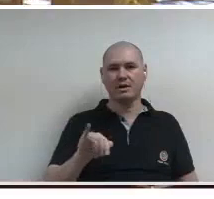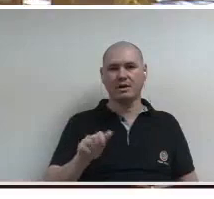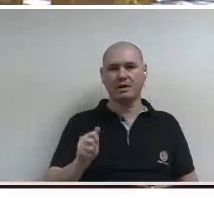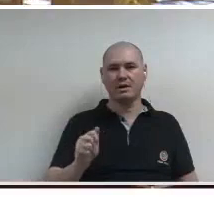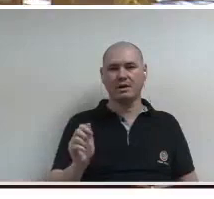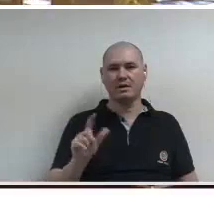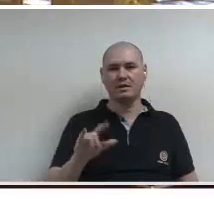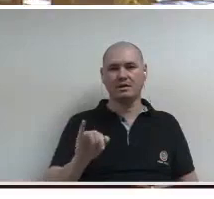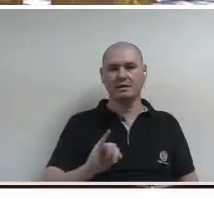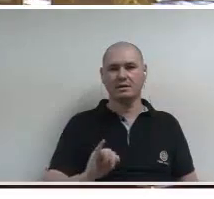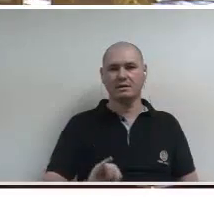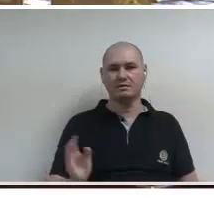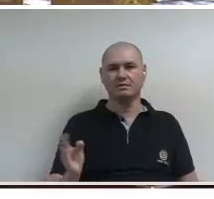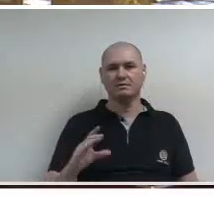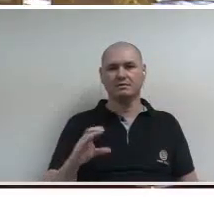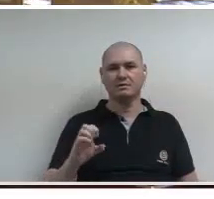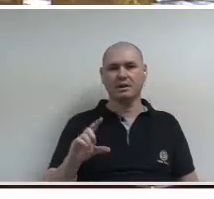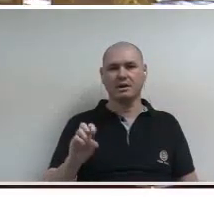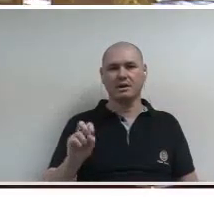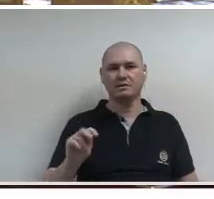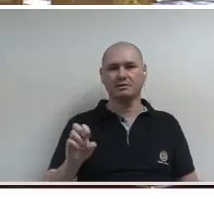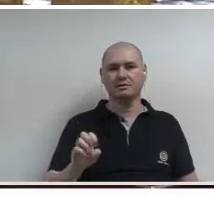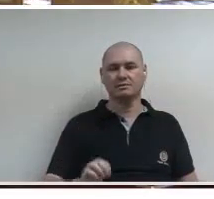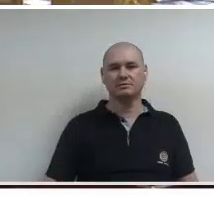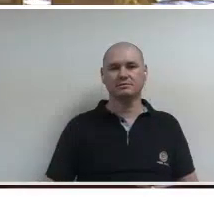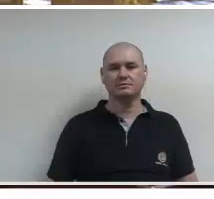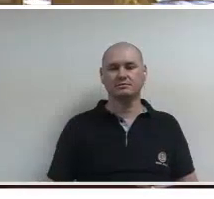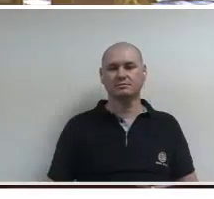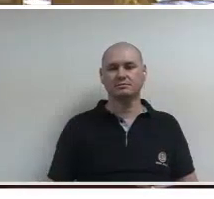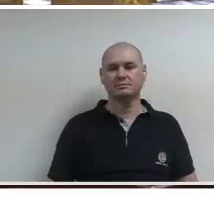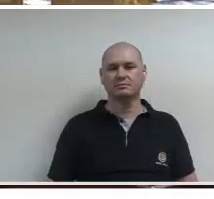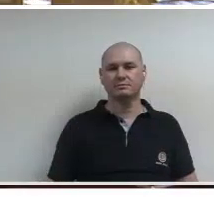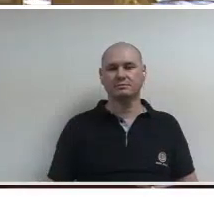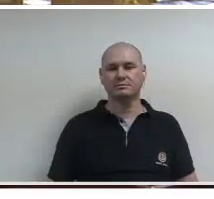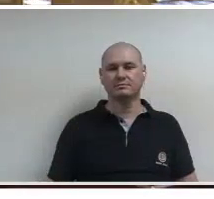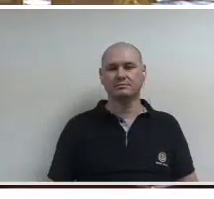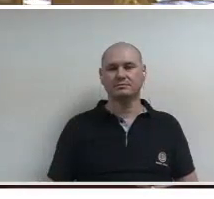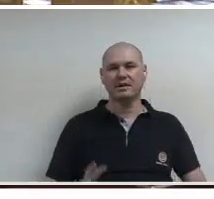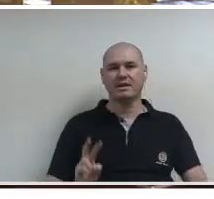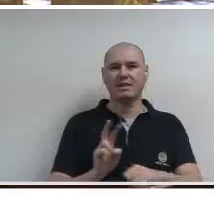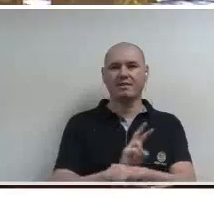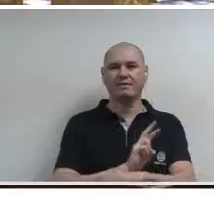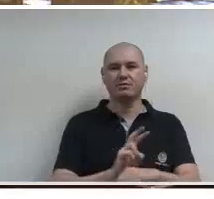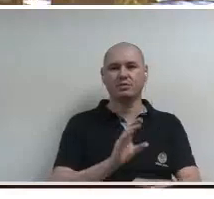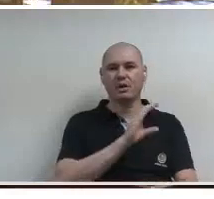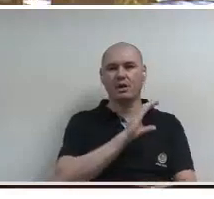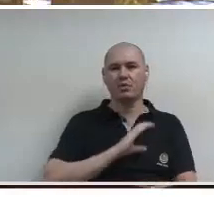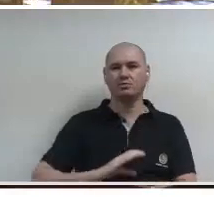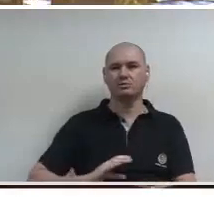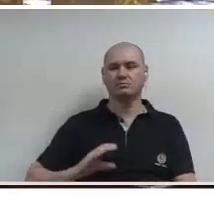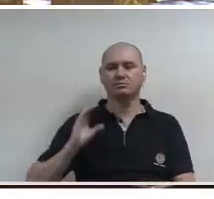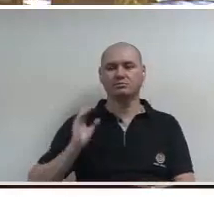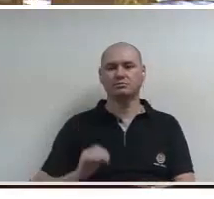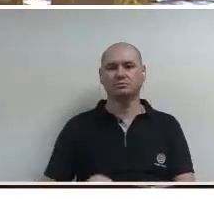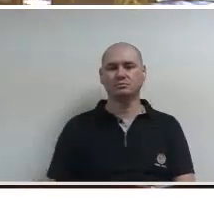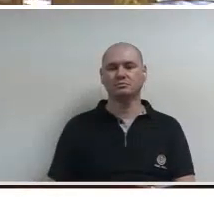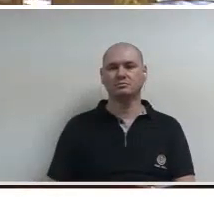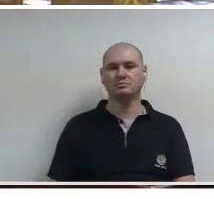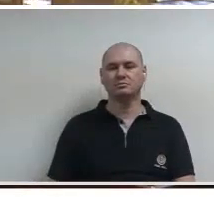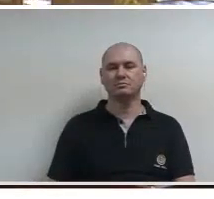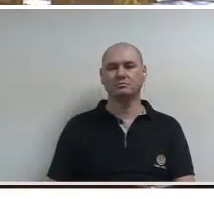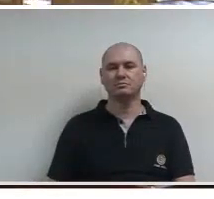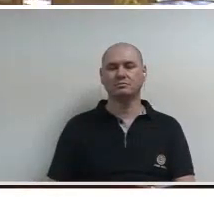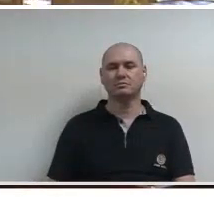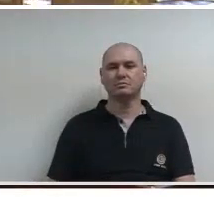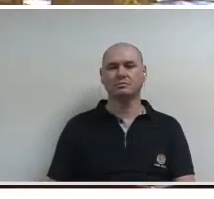Dolly Liz Celeste Zárate de Alvarenga, defensora pública Concepción.